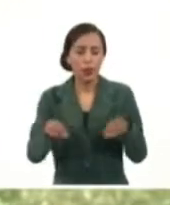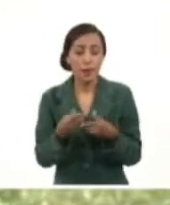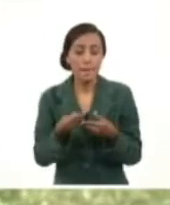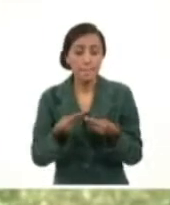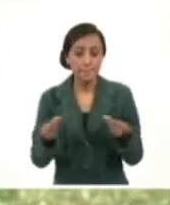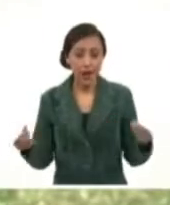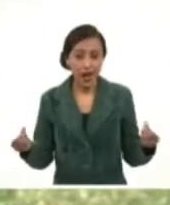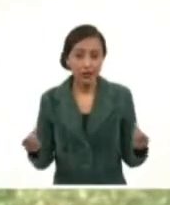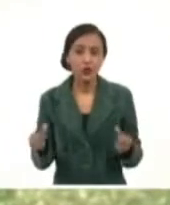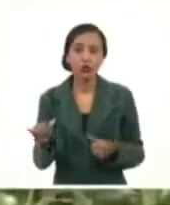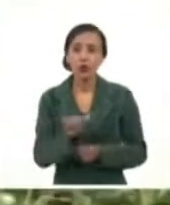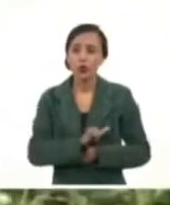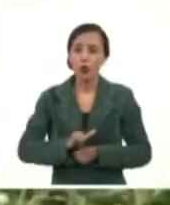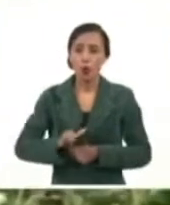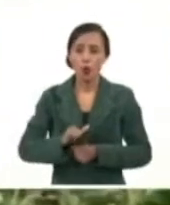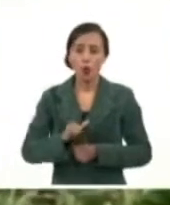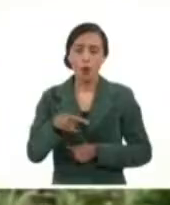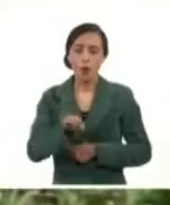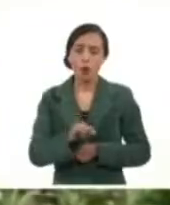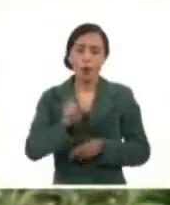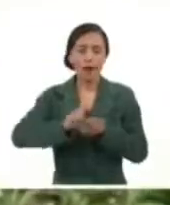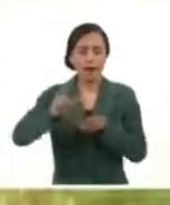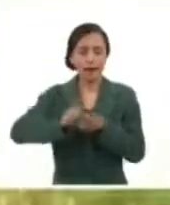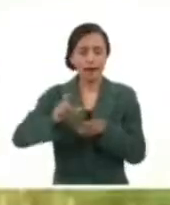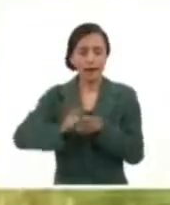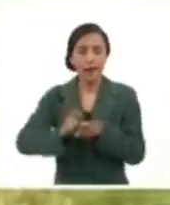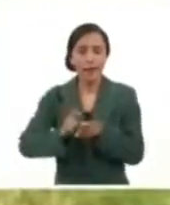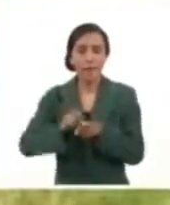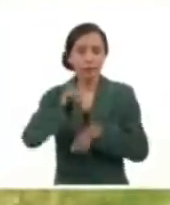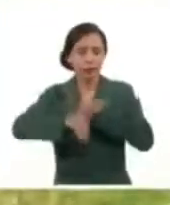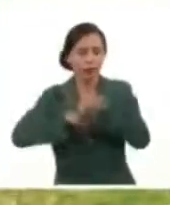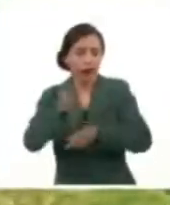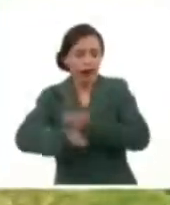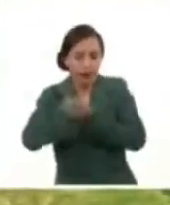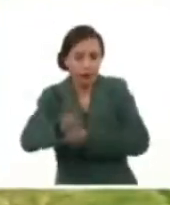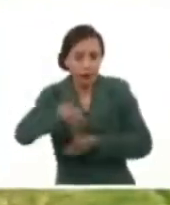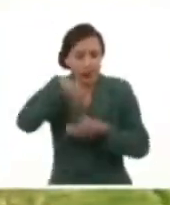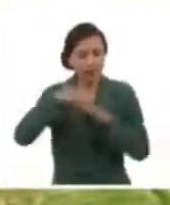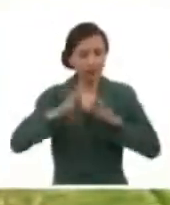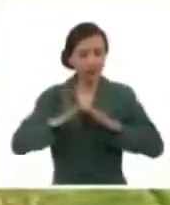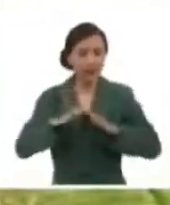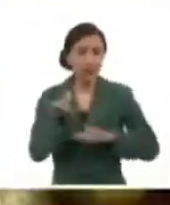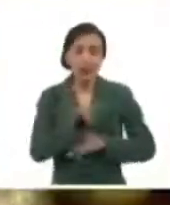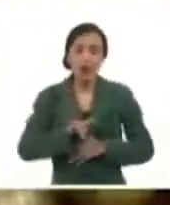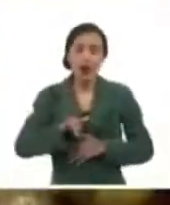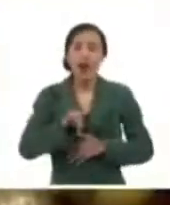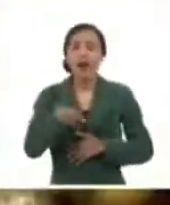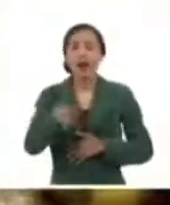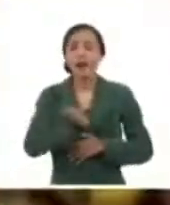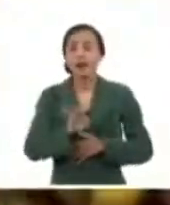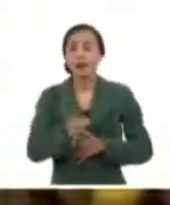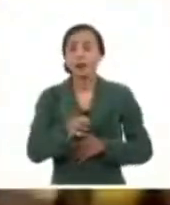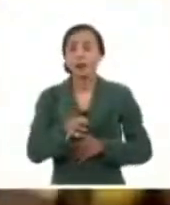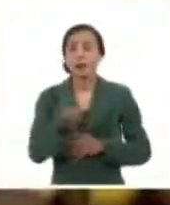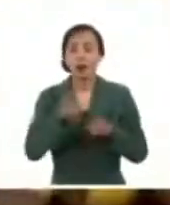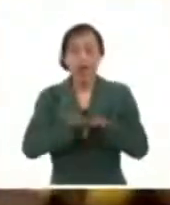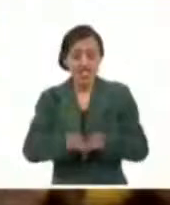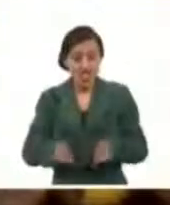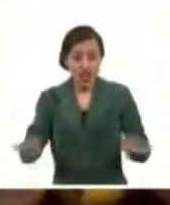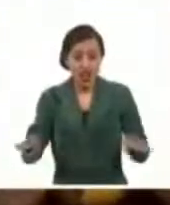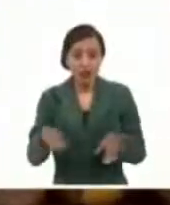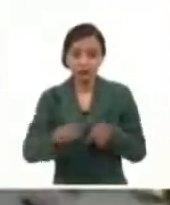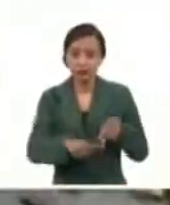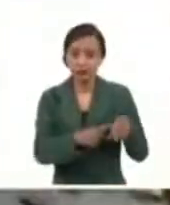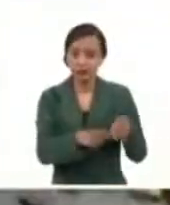de la agricultura urbana y suburbana familiar, que incluso estos excedentes los bajan a llano para ser o industrializado